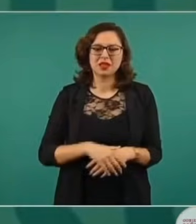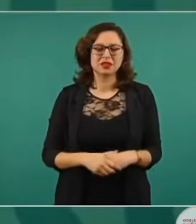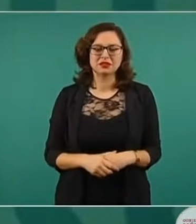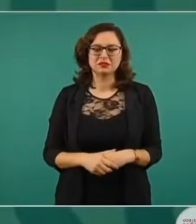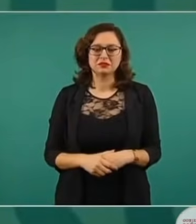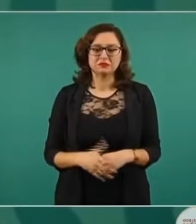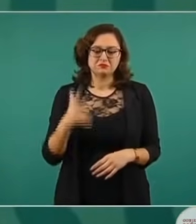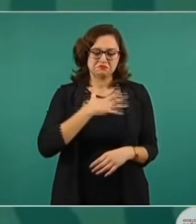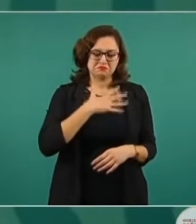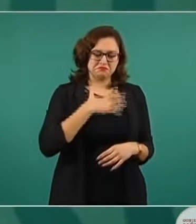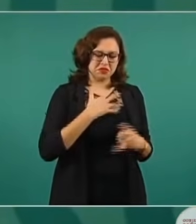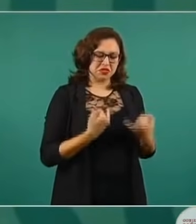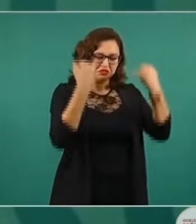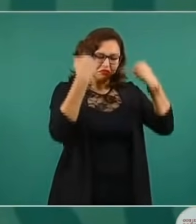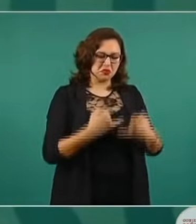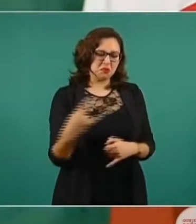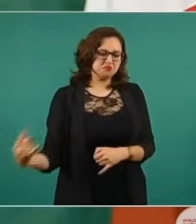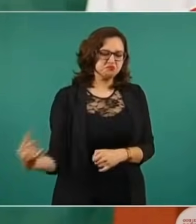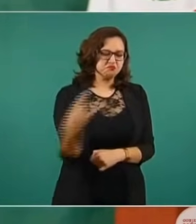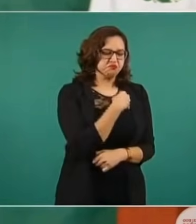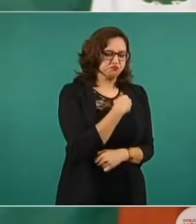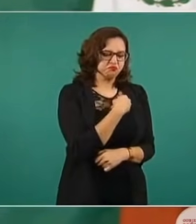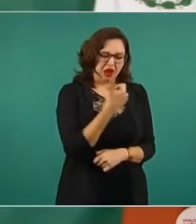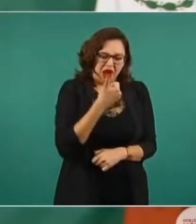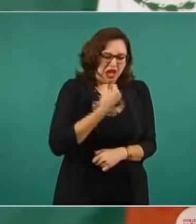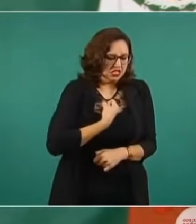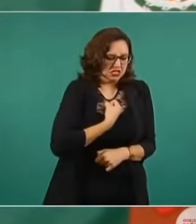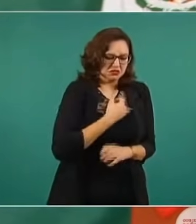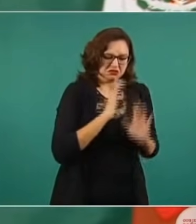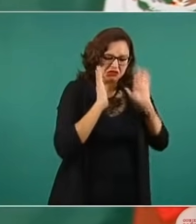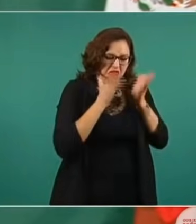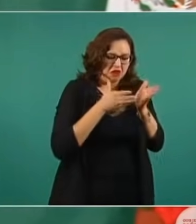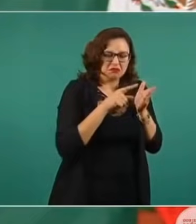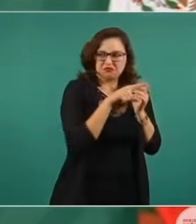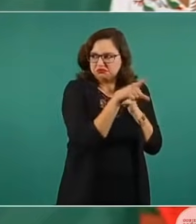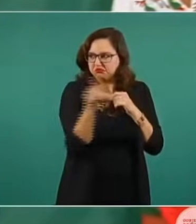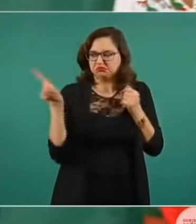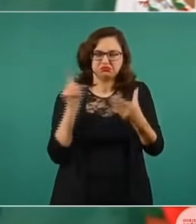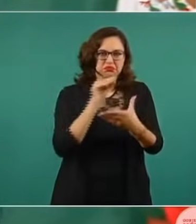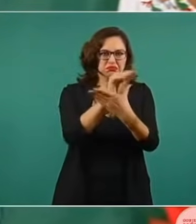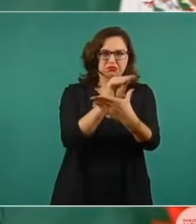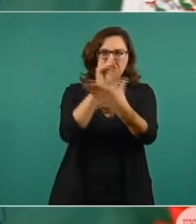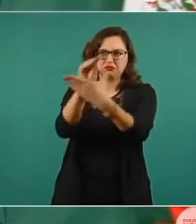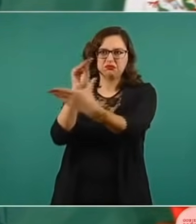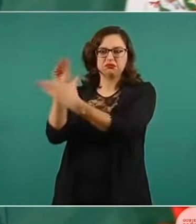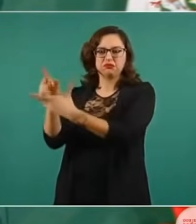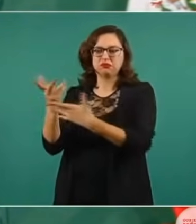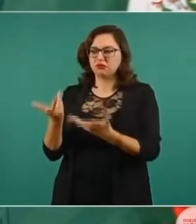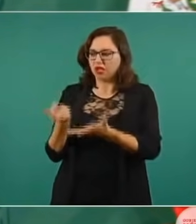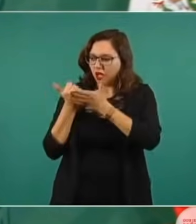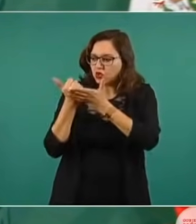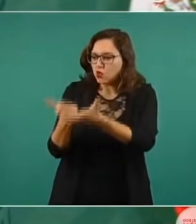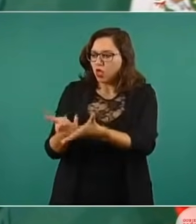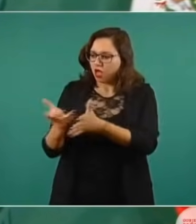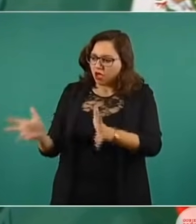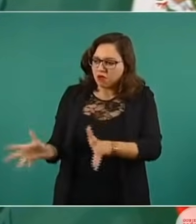su situación personal y no voltean a ver a los demás, no le dan la mano al que se quedó atrás